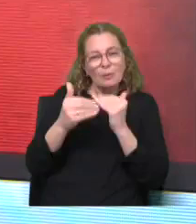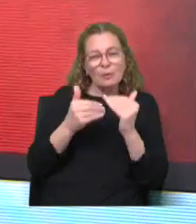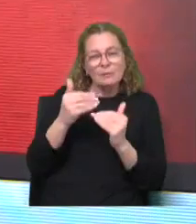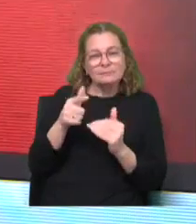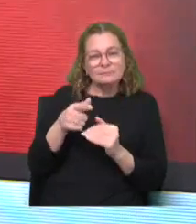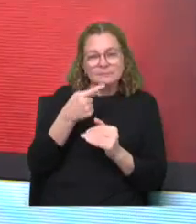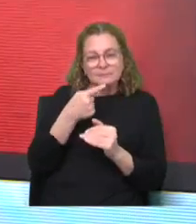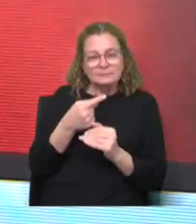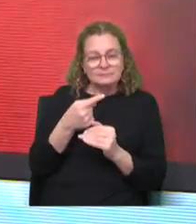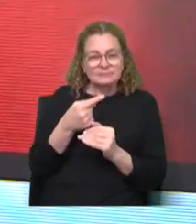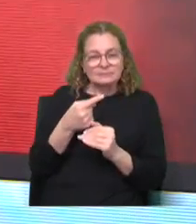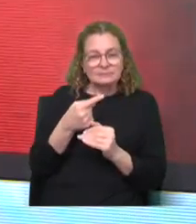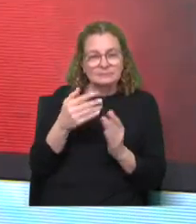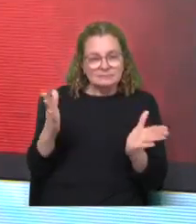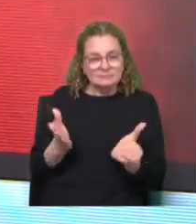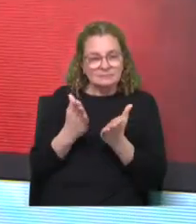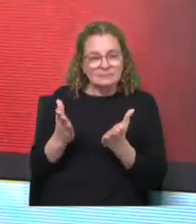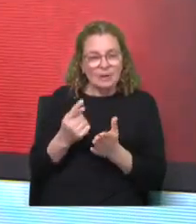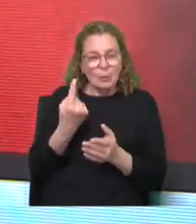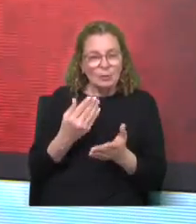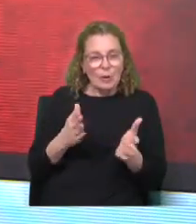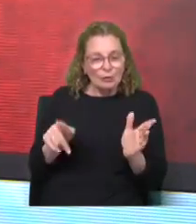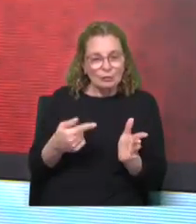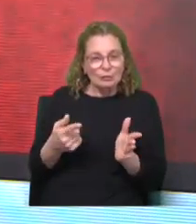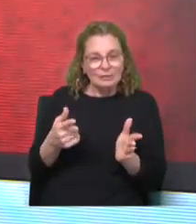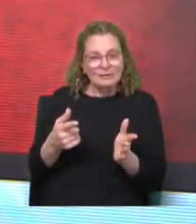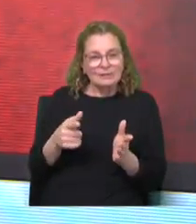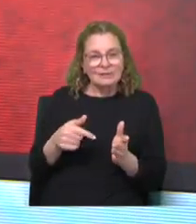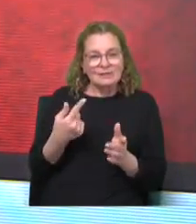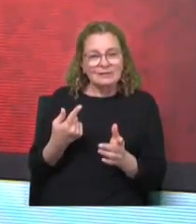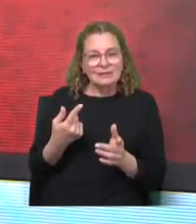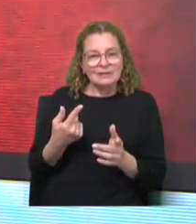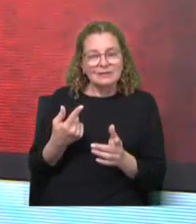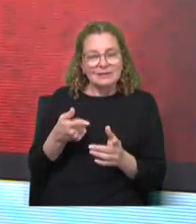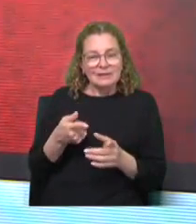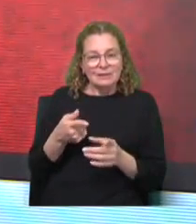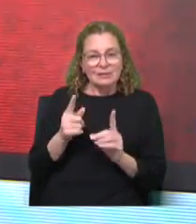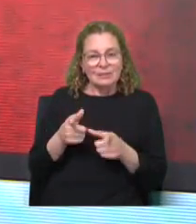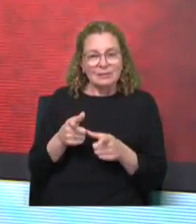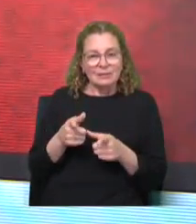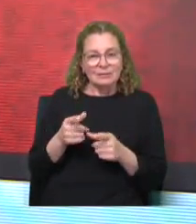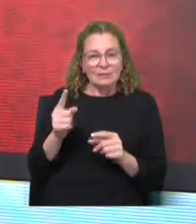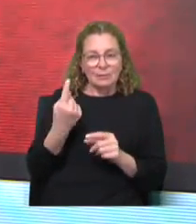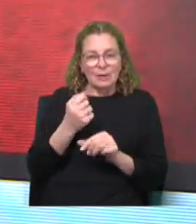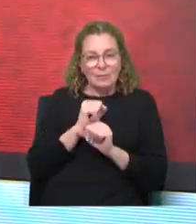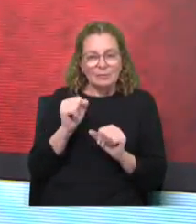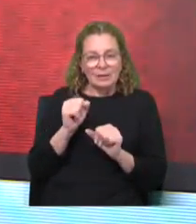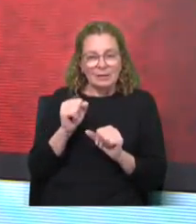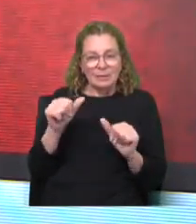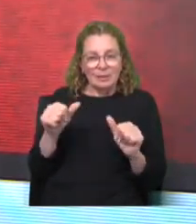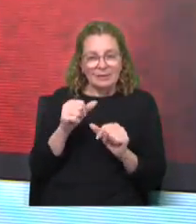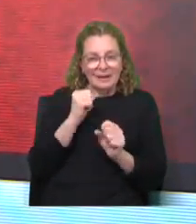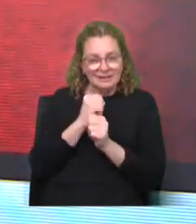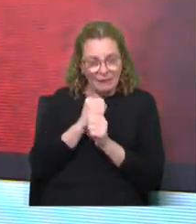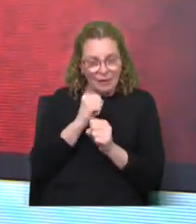fuimos incentivando unos a otros y unas a otras. Y entonces, como que eso dio la posibilidad de que pudiéramos hacer tanto